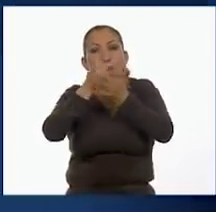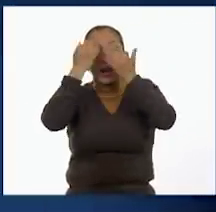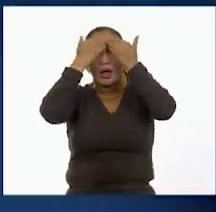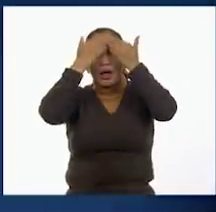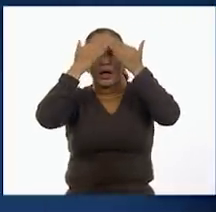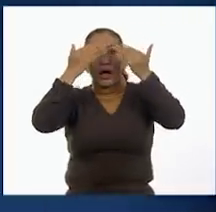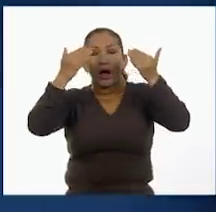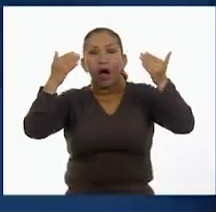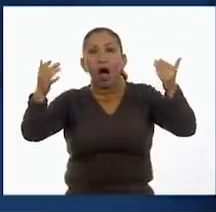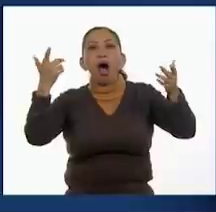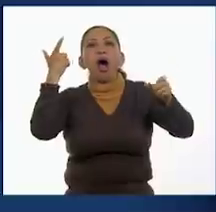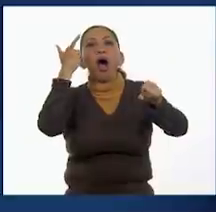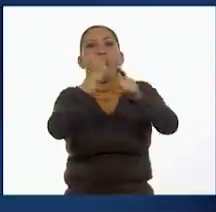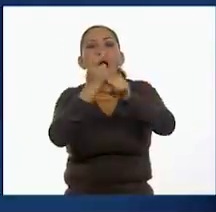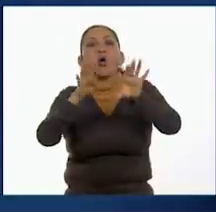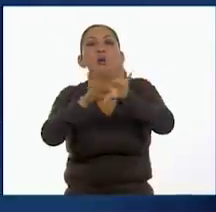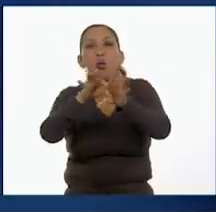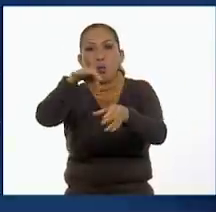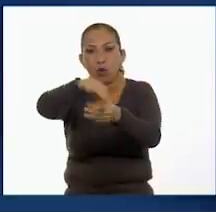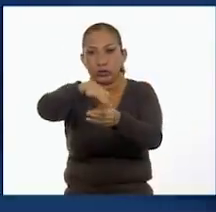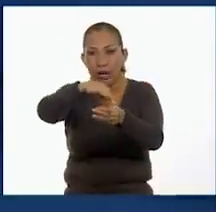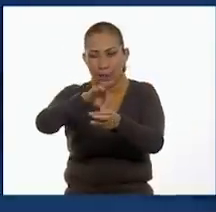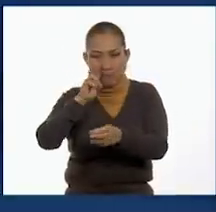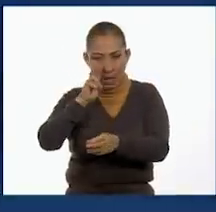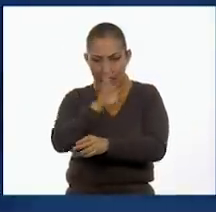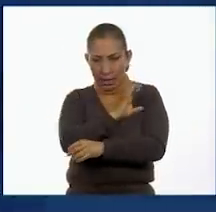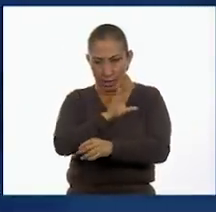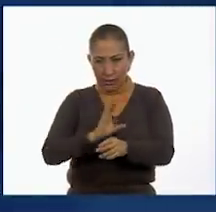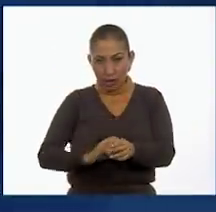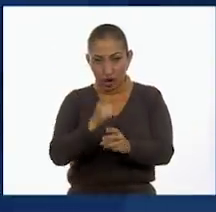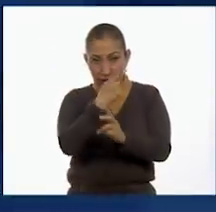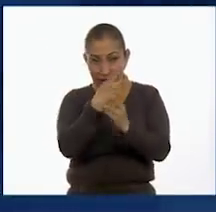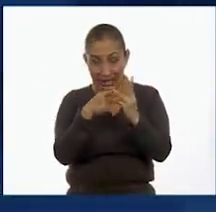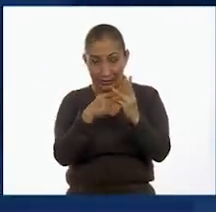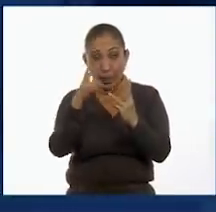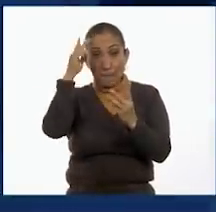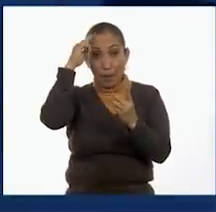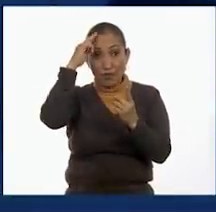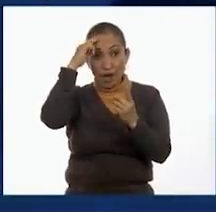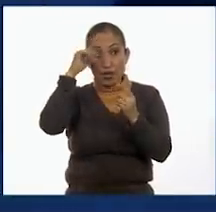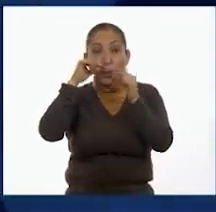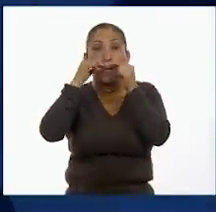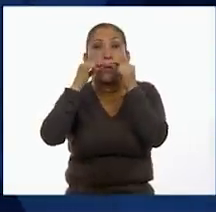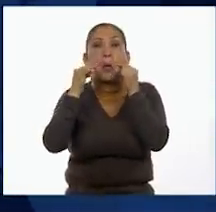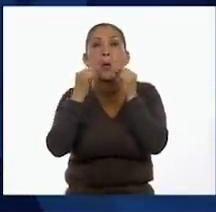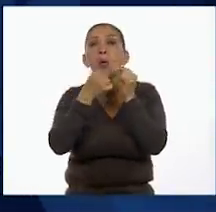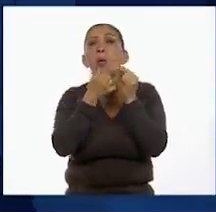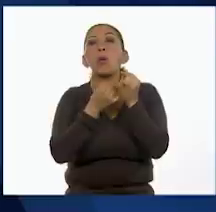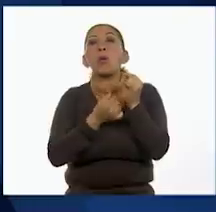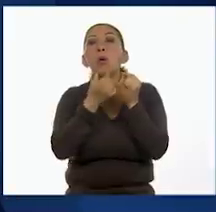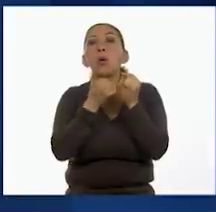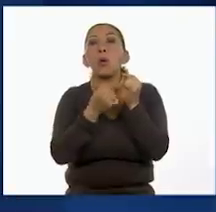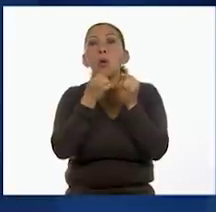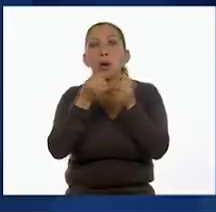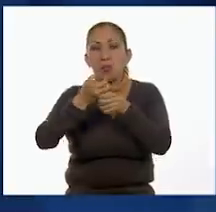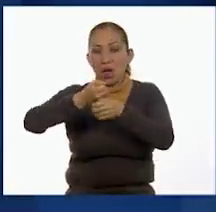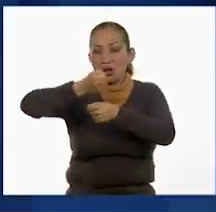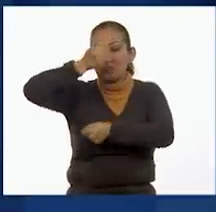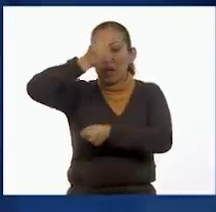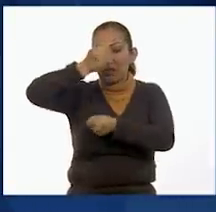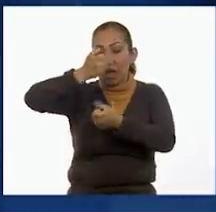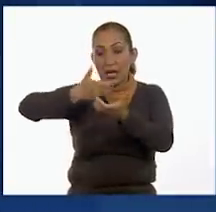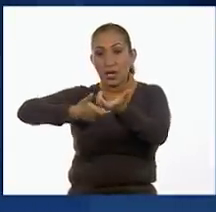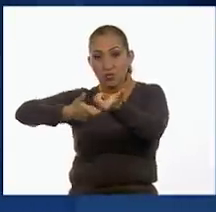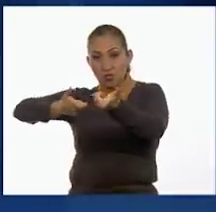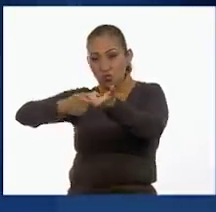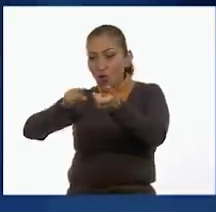las elecciones. Y veamos a los candidatos. Tenemos a Porfirio Díaz, que en la mano trae una espada y una